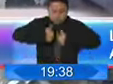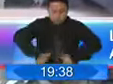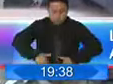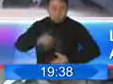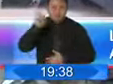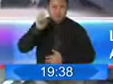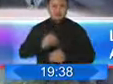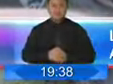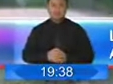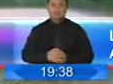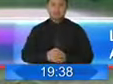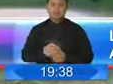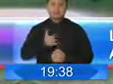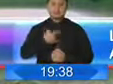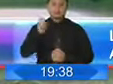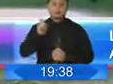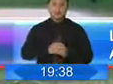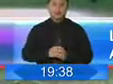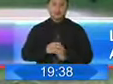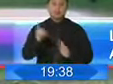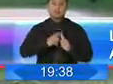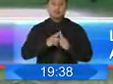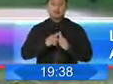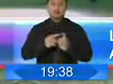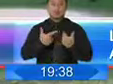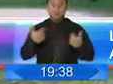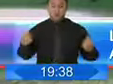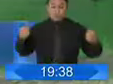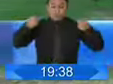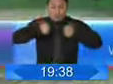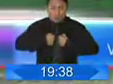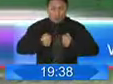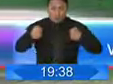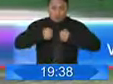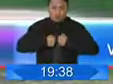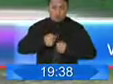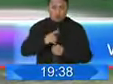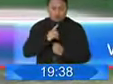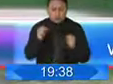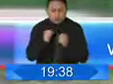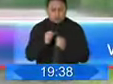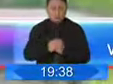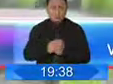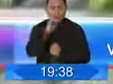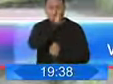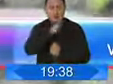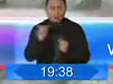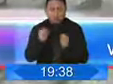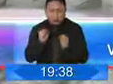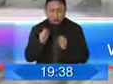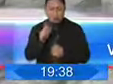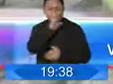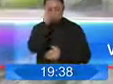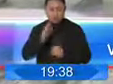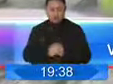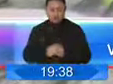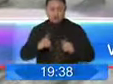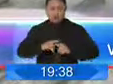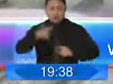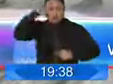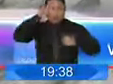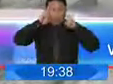esenciales. Lo que necesitamos es estar vestidos por capas, estar abrigados, nunca perder el calor, pero nunca tener demasiado